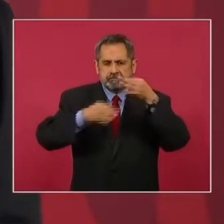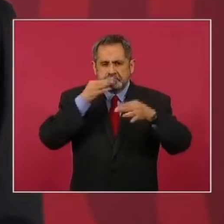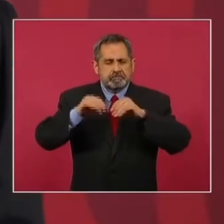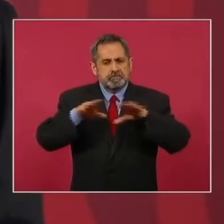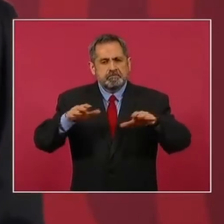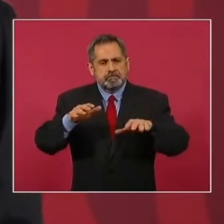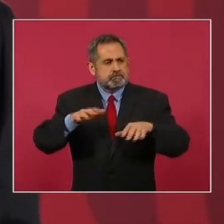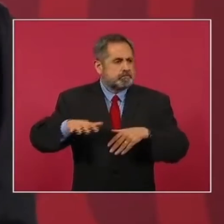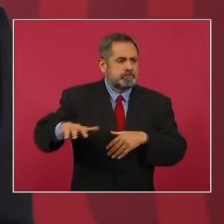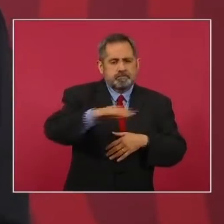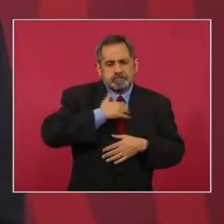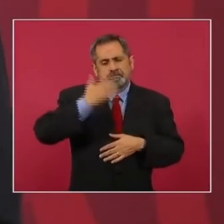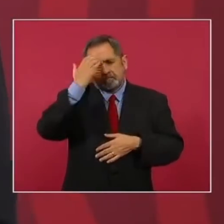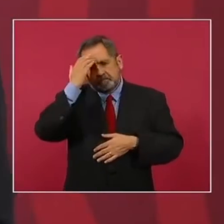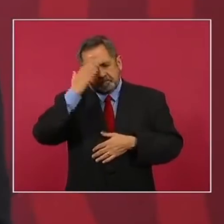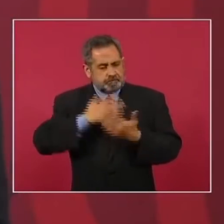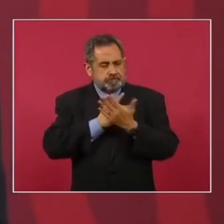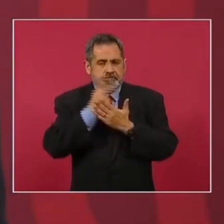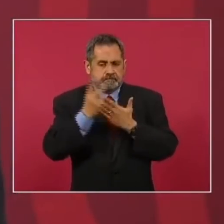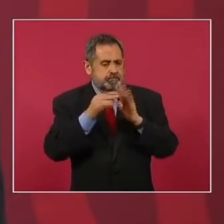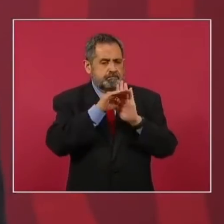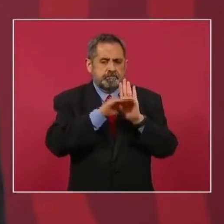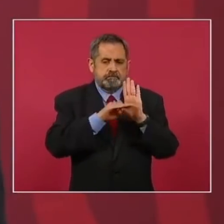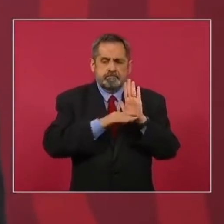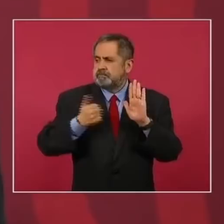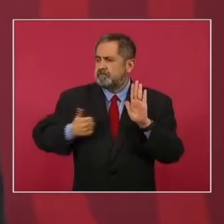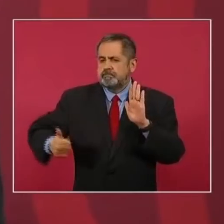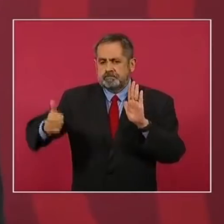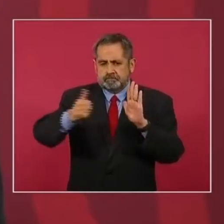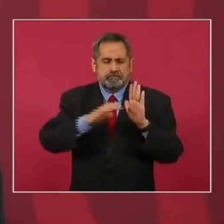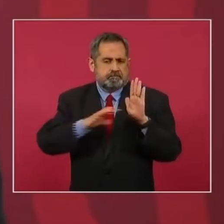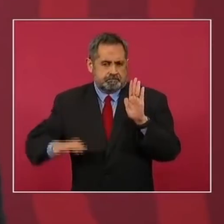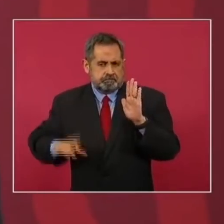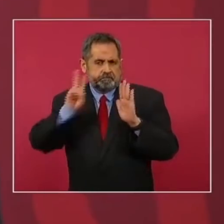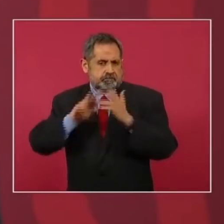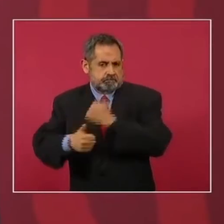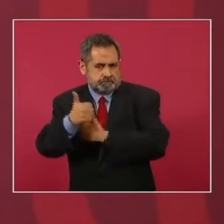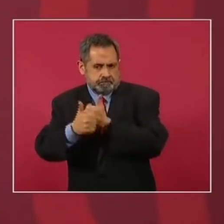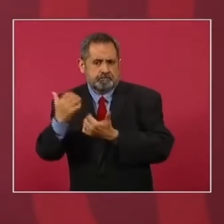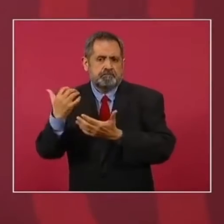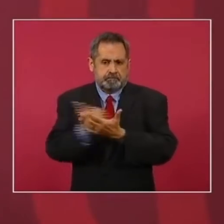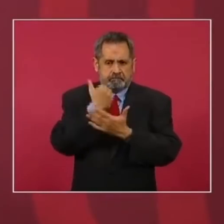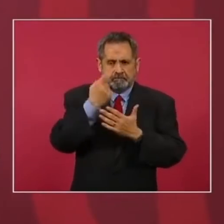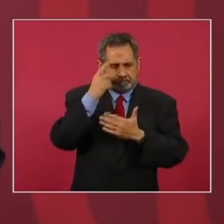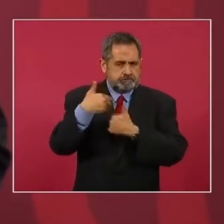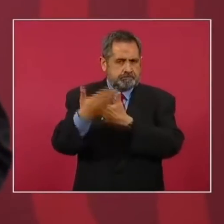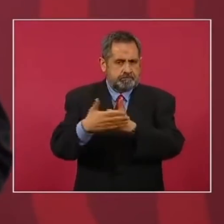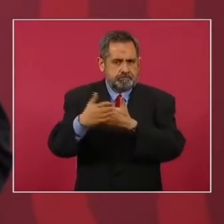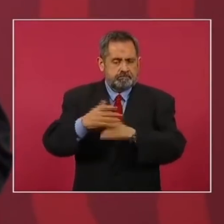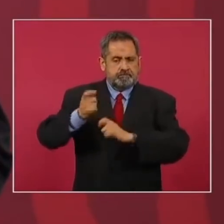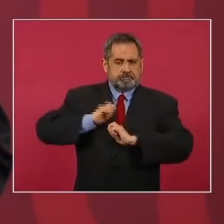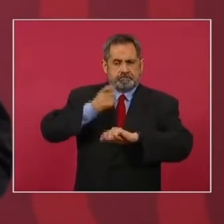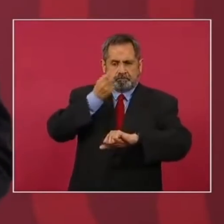Ricardo Aldana Prieto es de Orizaba, Veracruz y tiene 67 años. Pasante de ingeniería en electromecánica, desde